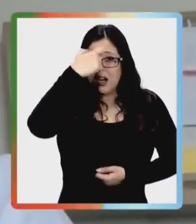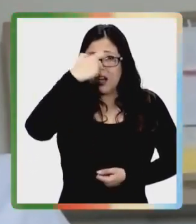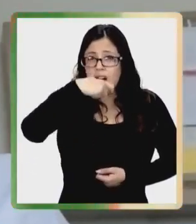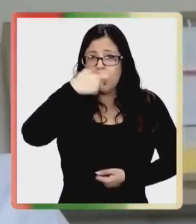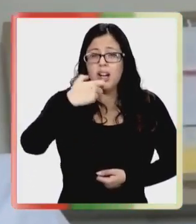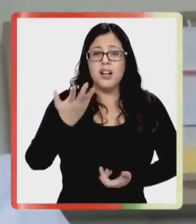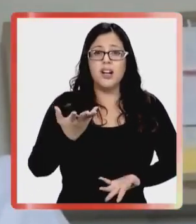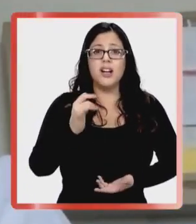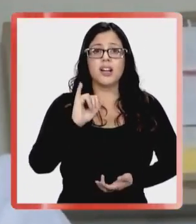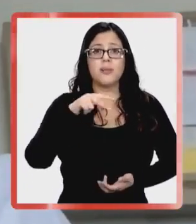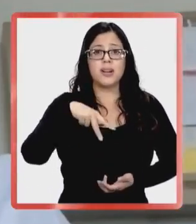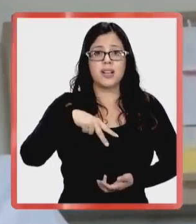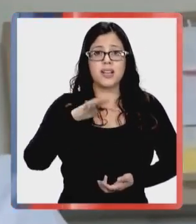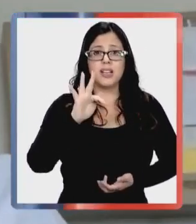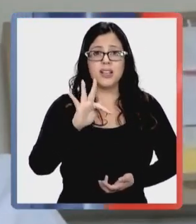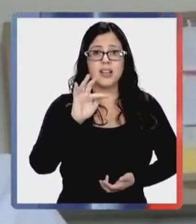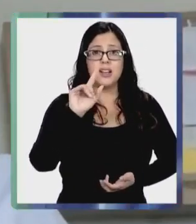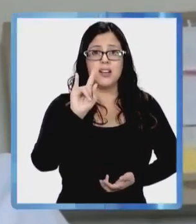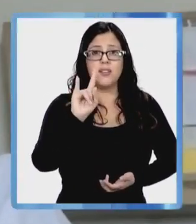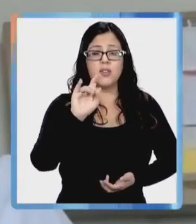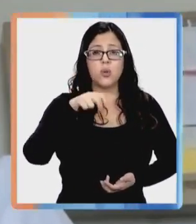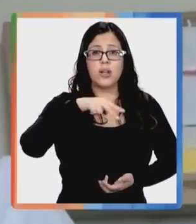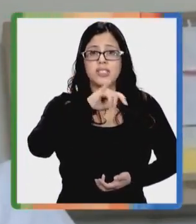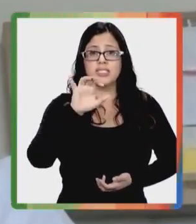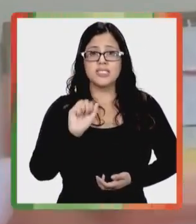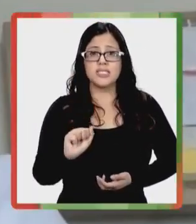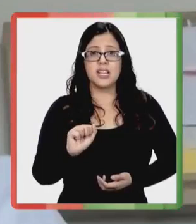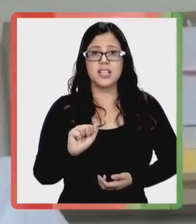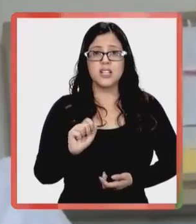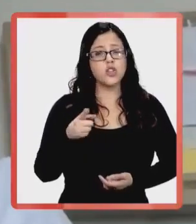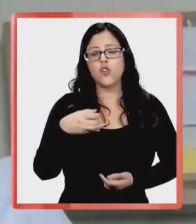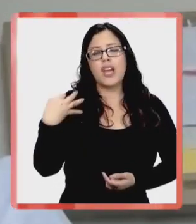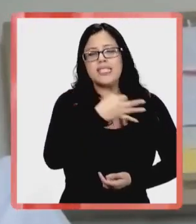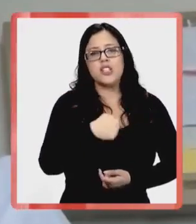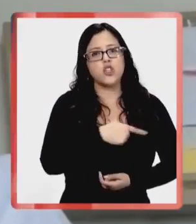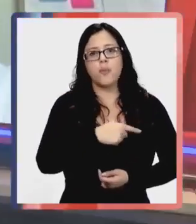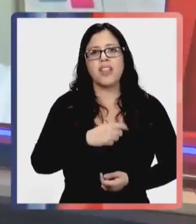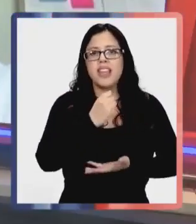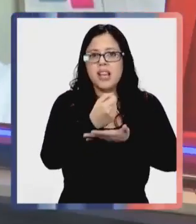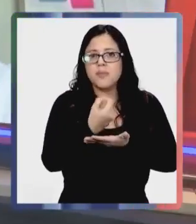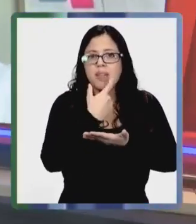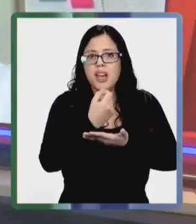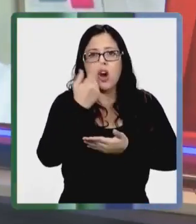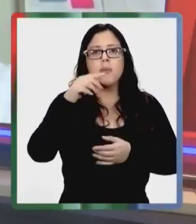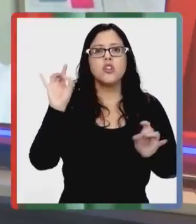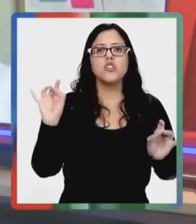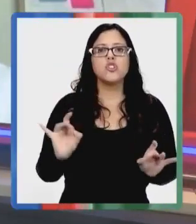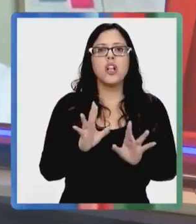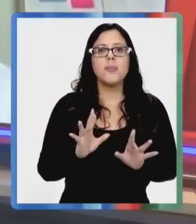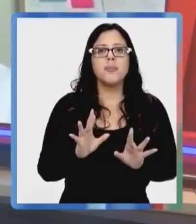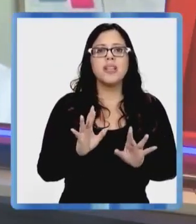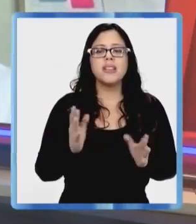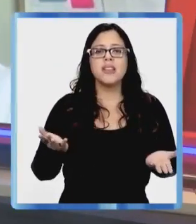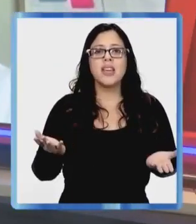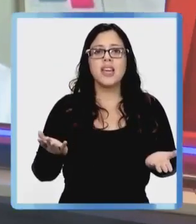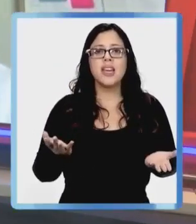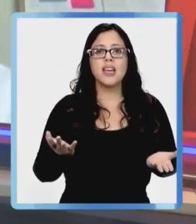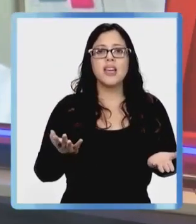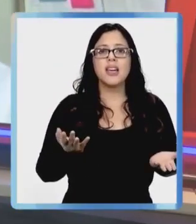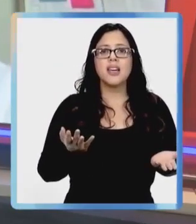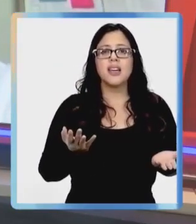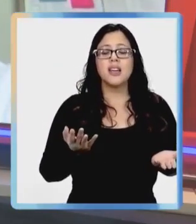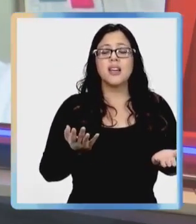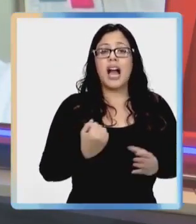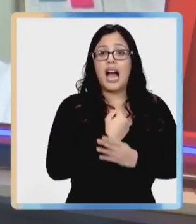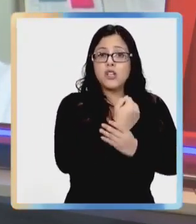gripe, para la influenza, ¿no es cierto? Que, bueno, no voy a nombrar el medicamento, pero ese medicamento solamente sirve en las primeras